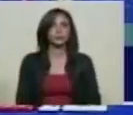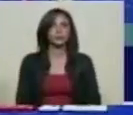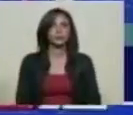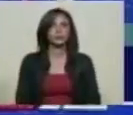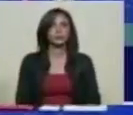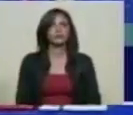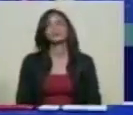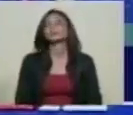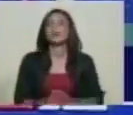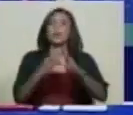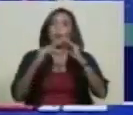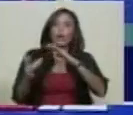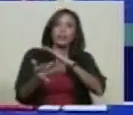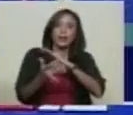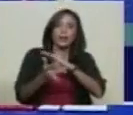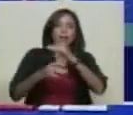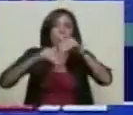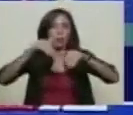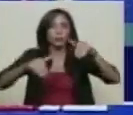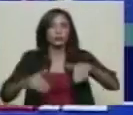encargado de técnica electoral,